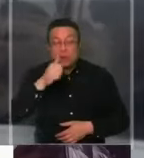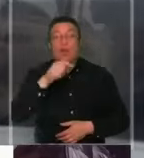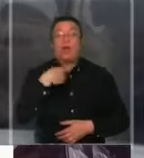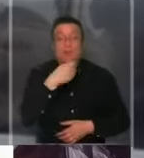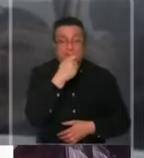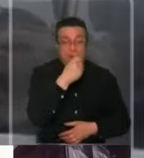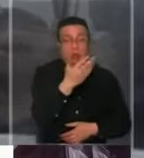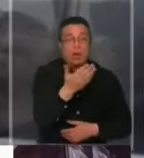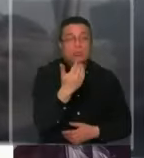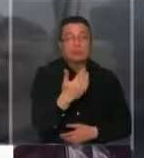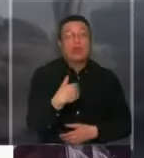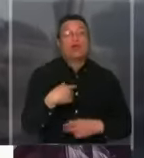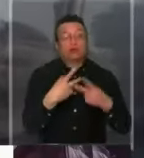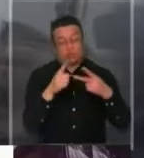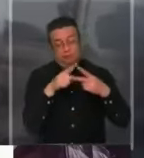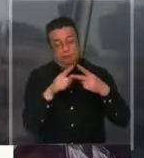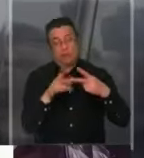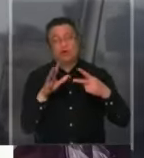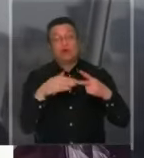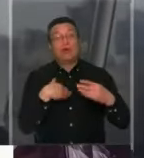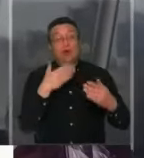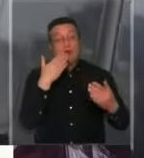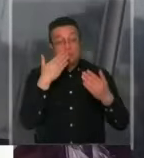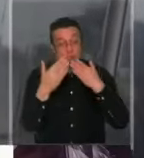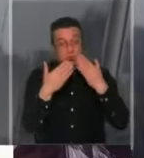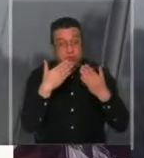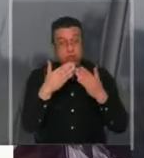reportaje. Pero dos cosas.